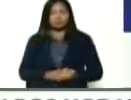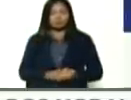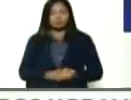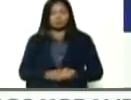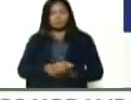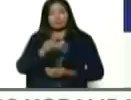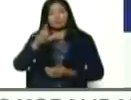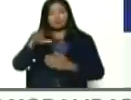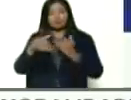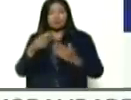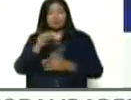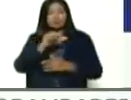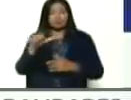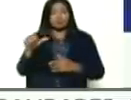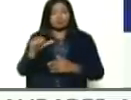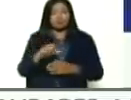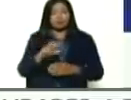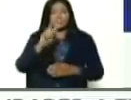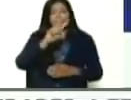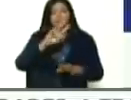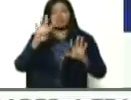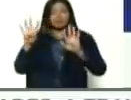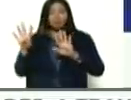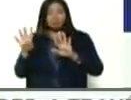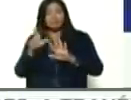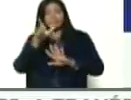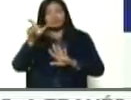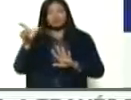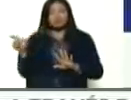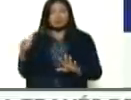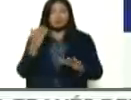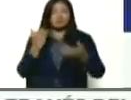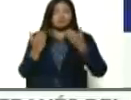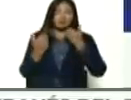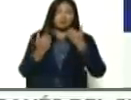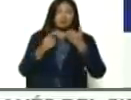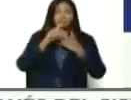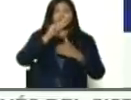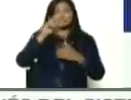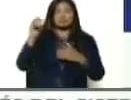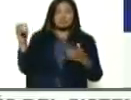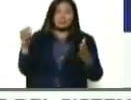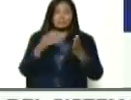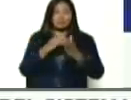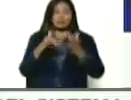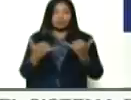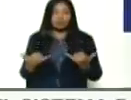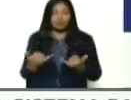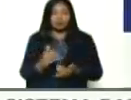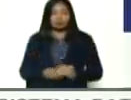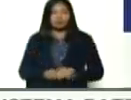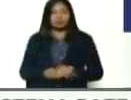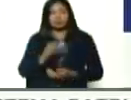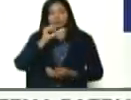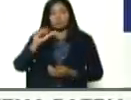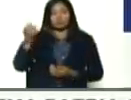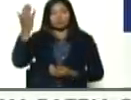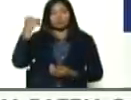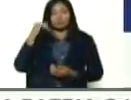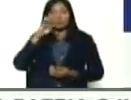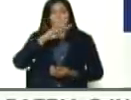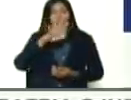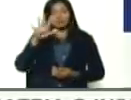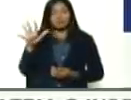incidencia semanal es de 29 casos por 100.000 habitantes la semana anterior era de 25